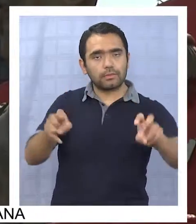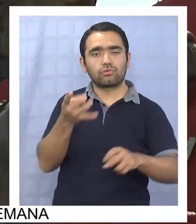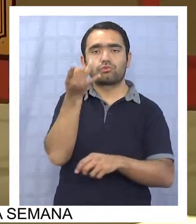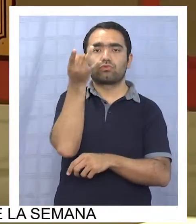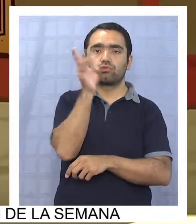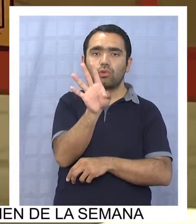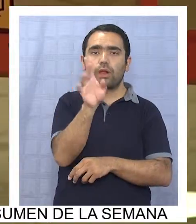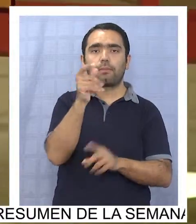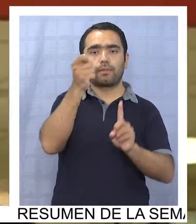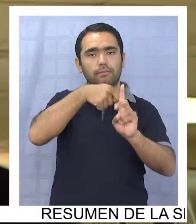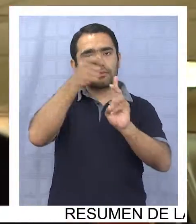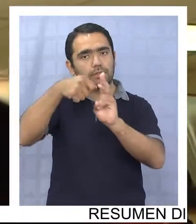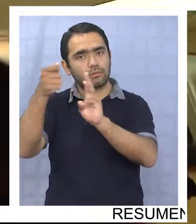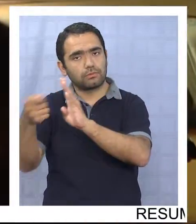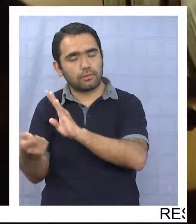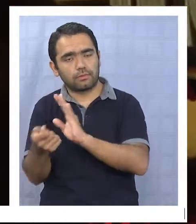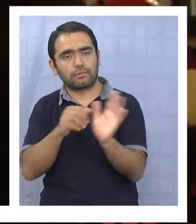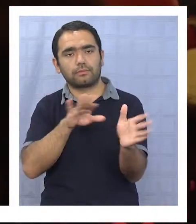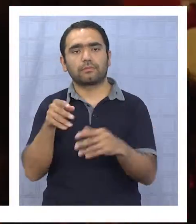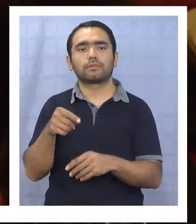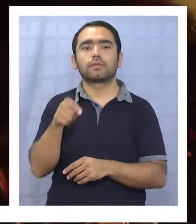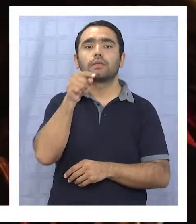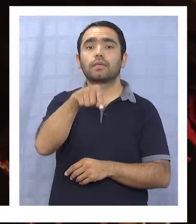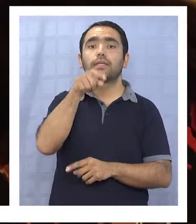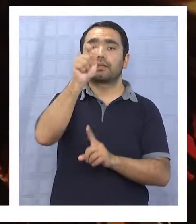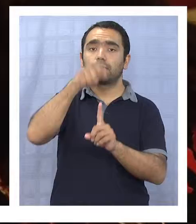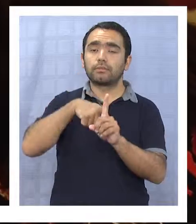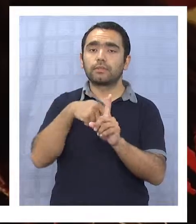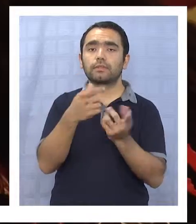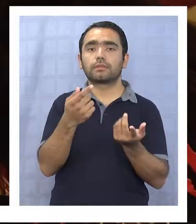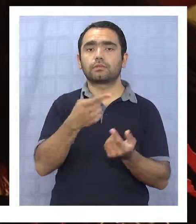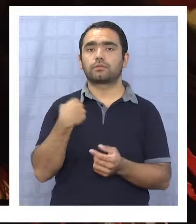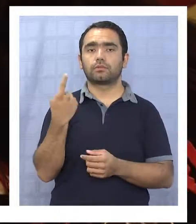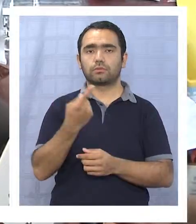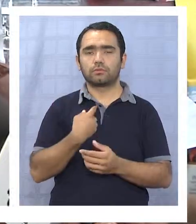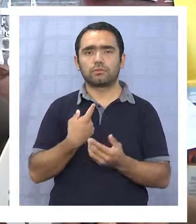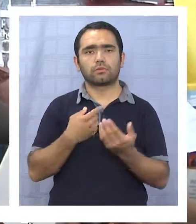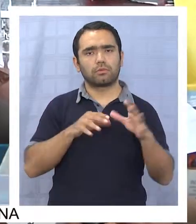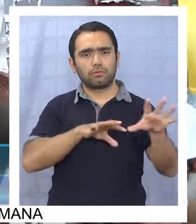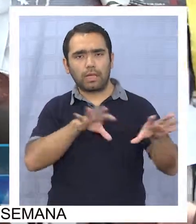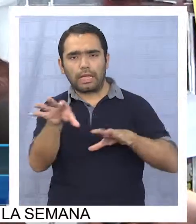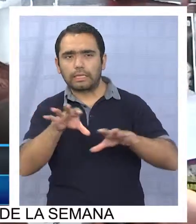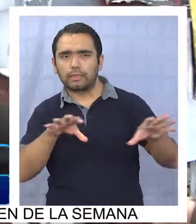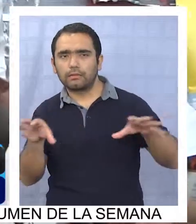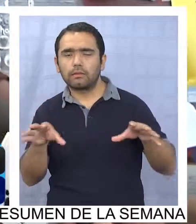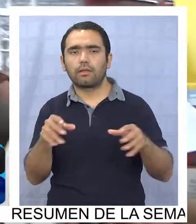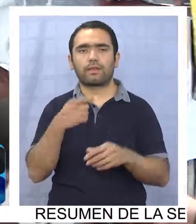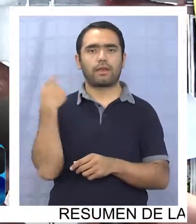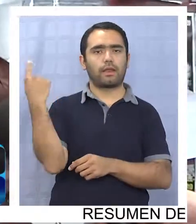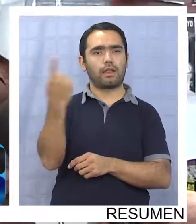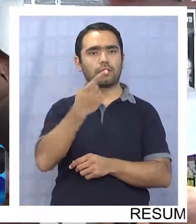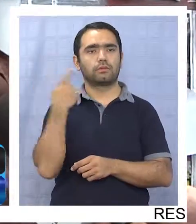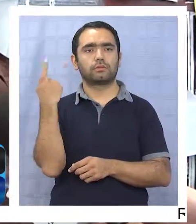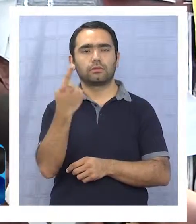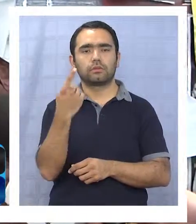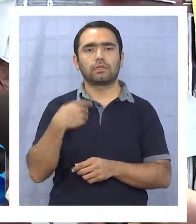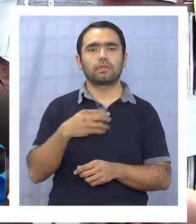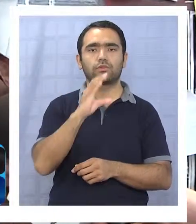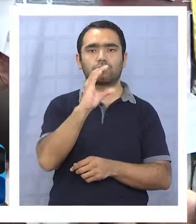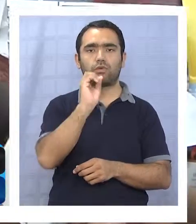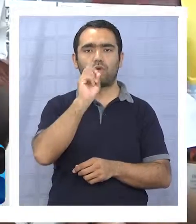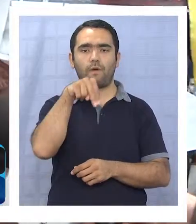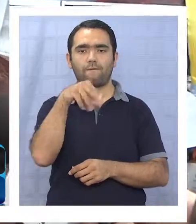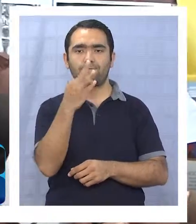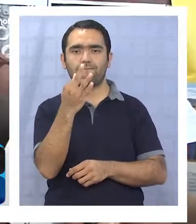dentro de este mes va a empezar una serie de gestiones a tren a nivel nacional en la cual confesó que nuevamente se integró a la